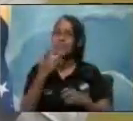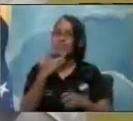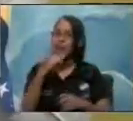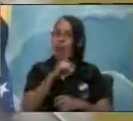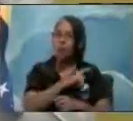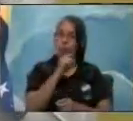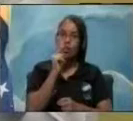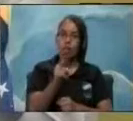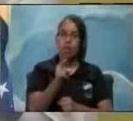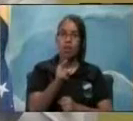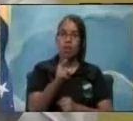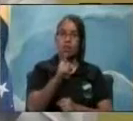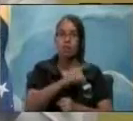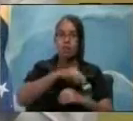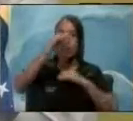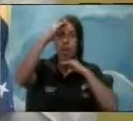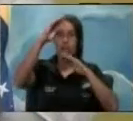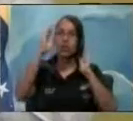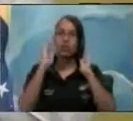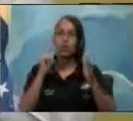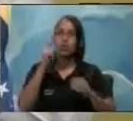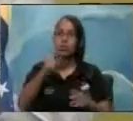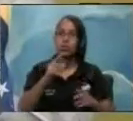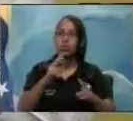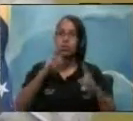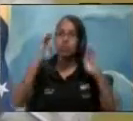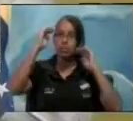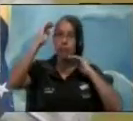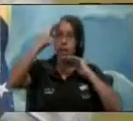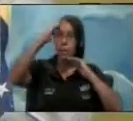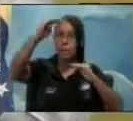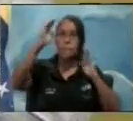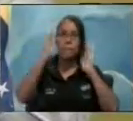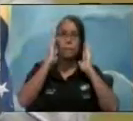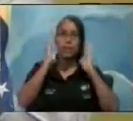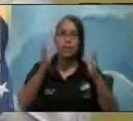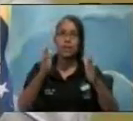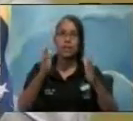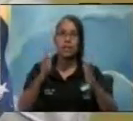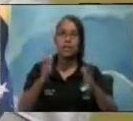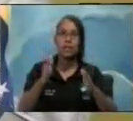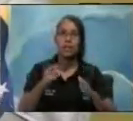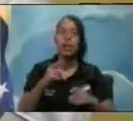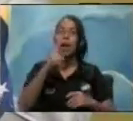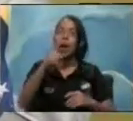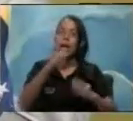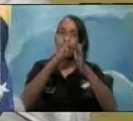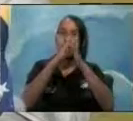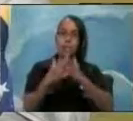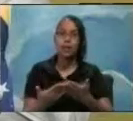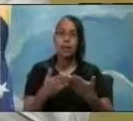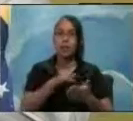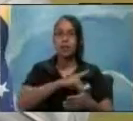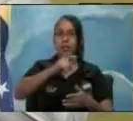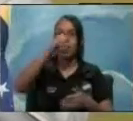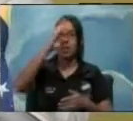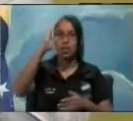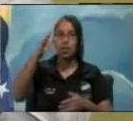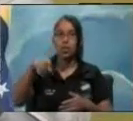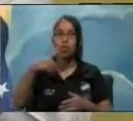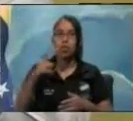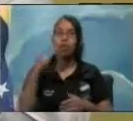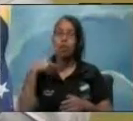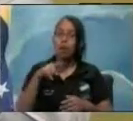ellos. De la atención que usted le preste, de la atención que le prestemos a la palabra de Dios, cuando hay